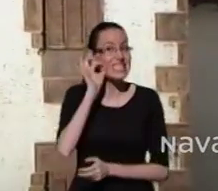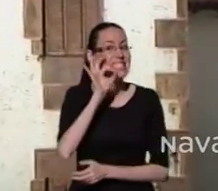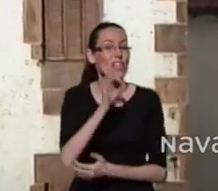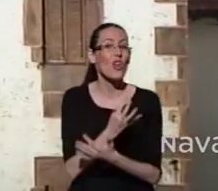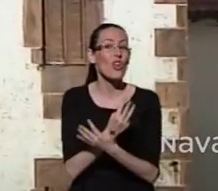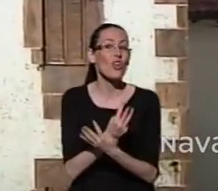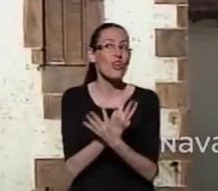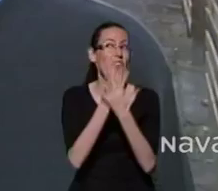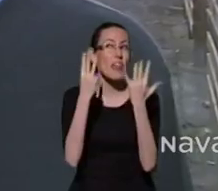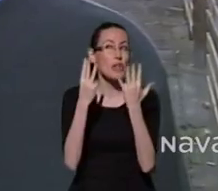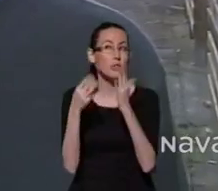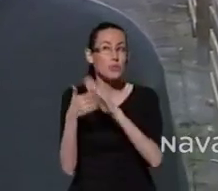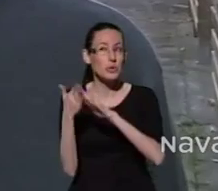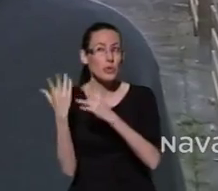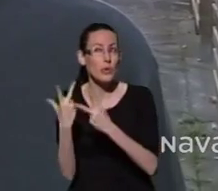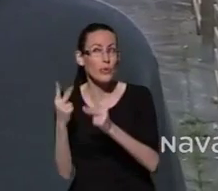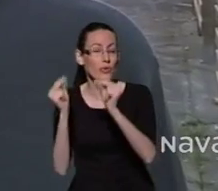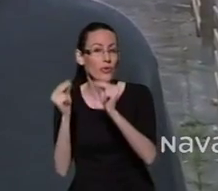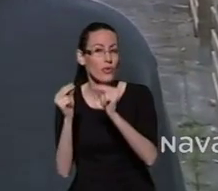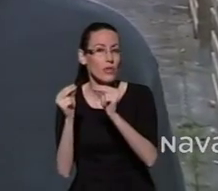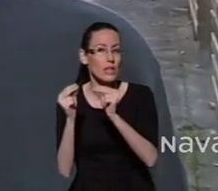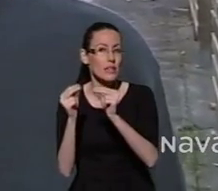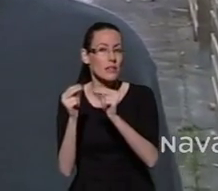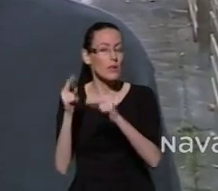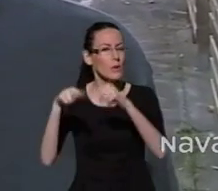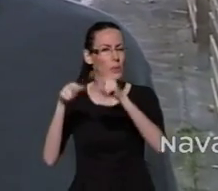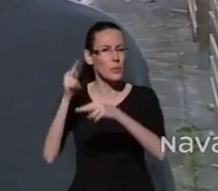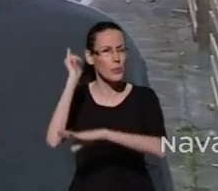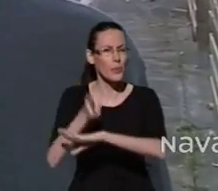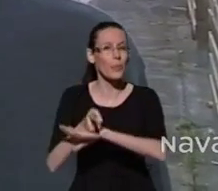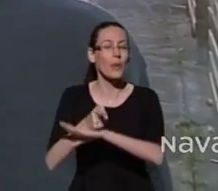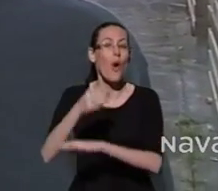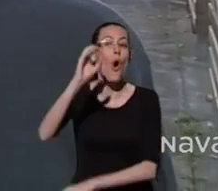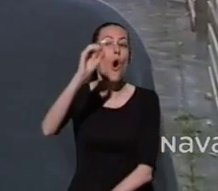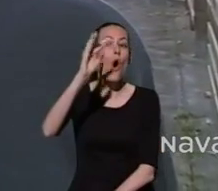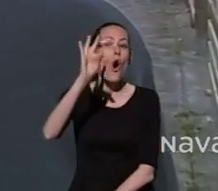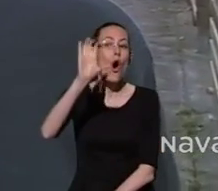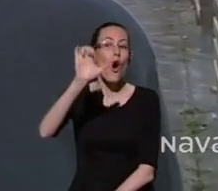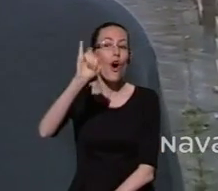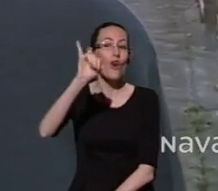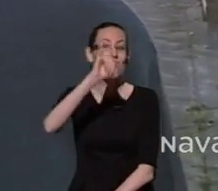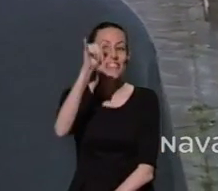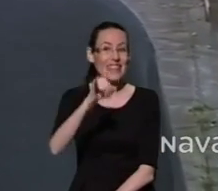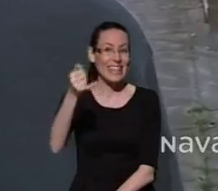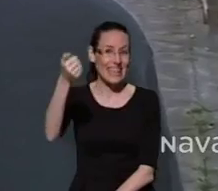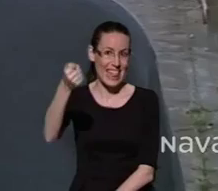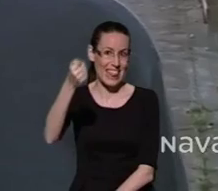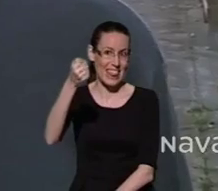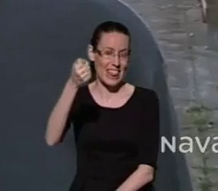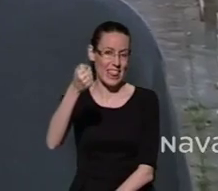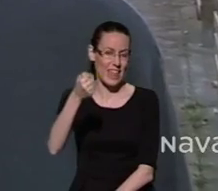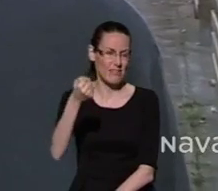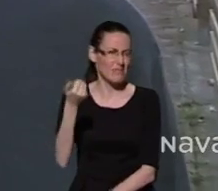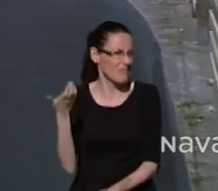XVIII Juan Domingo Oteiza la Tasa. Este fue un caballerizo mayor del virrey de